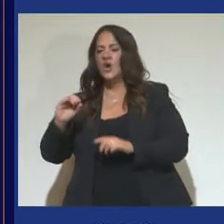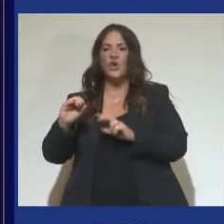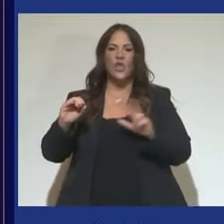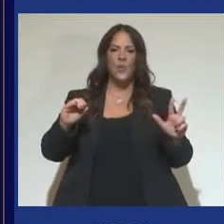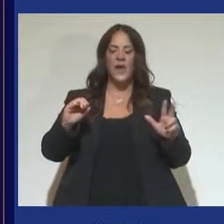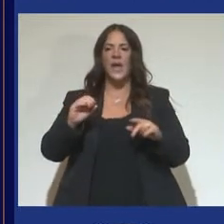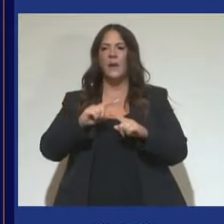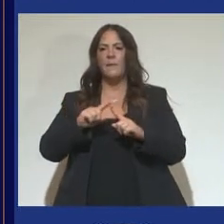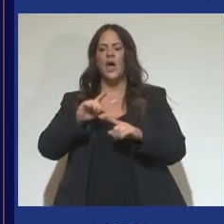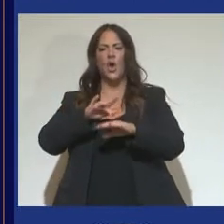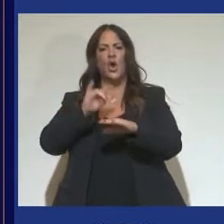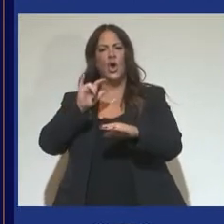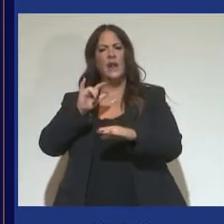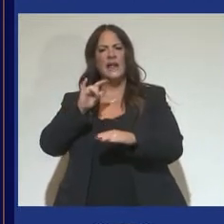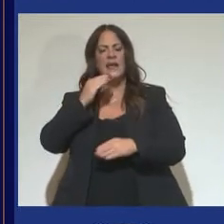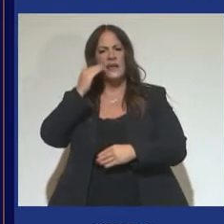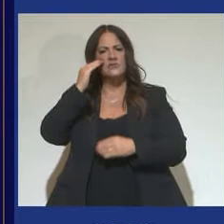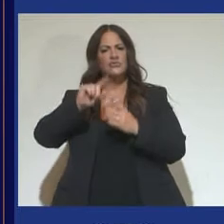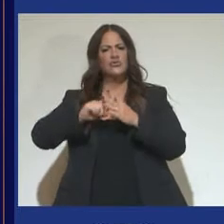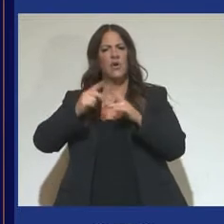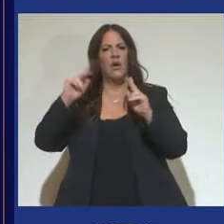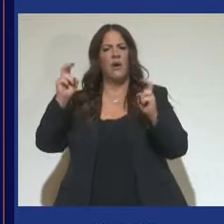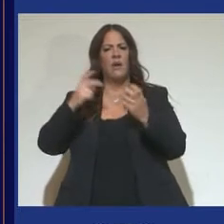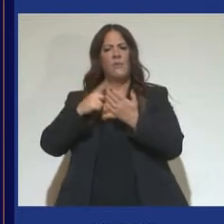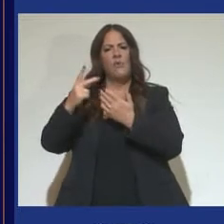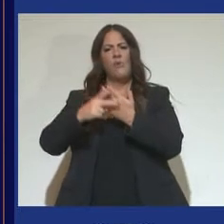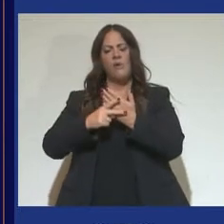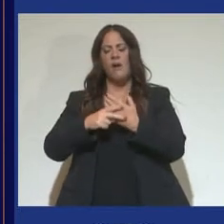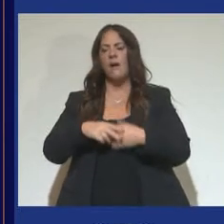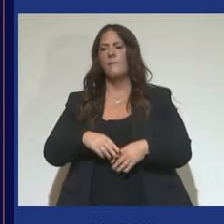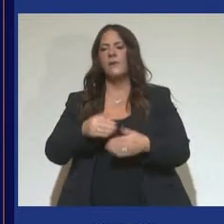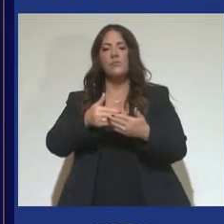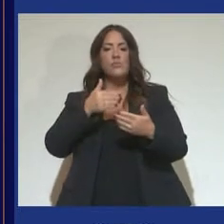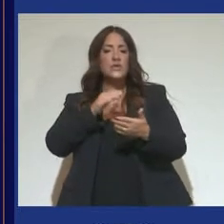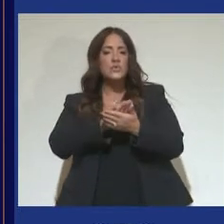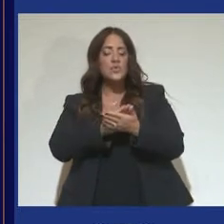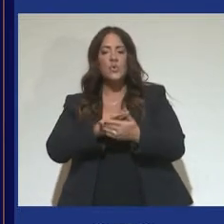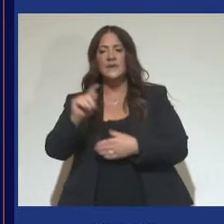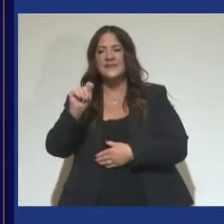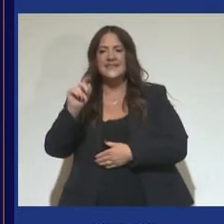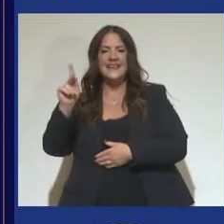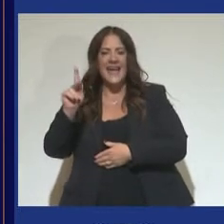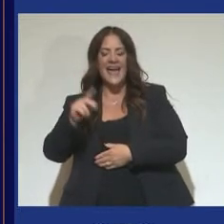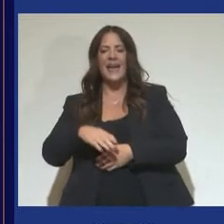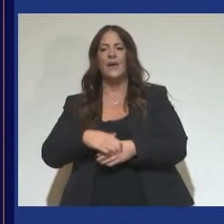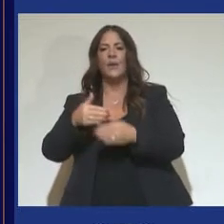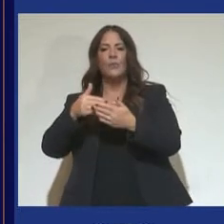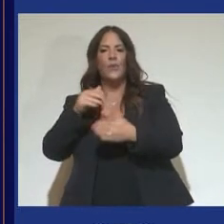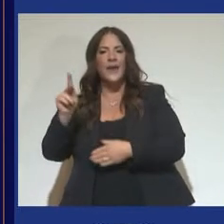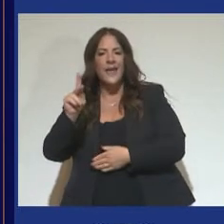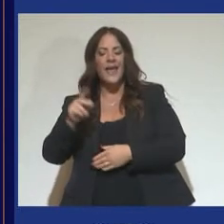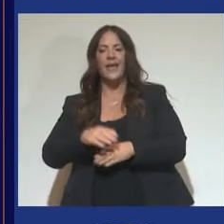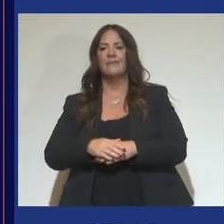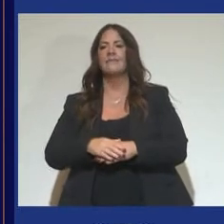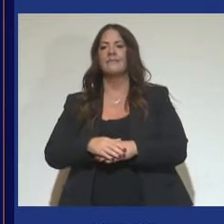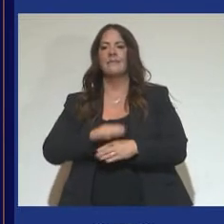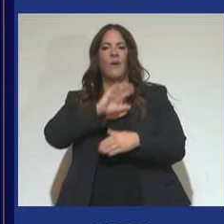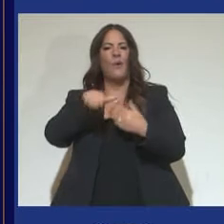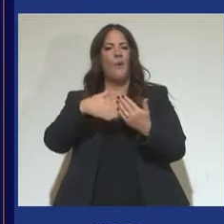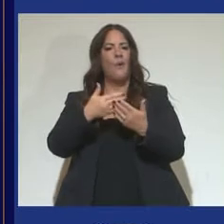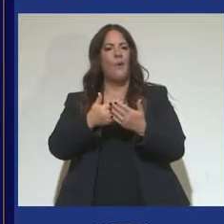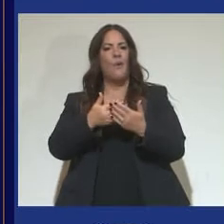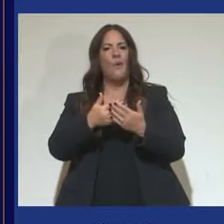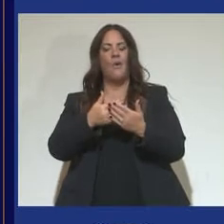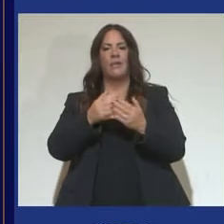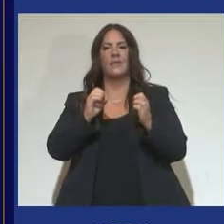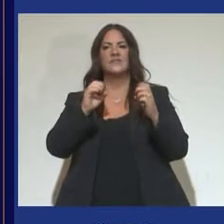no solamente los que están en head start sino los que están en el preescolar tal vez en kindergarten preescolar todos los rangos